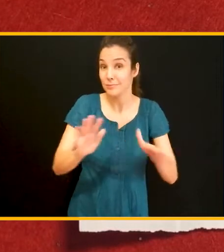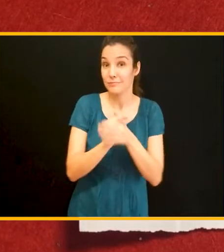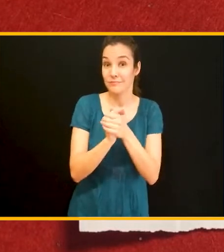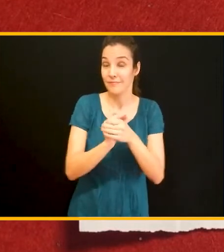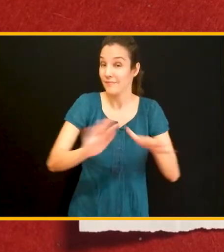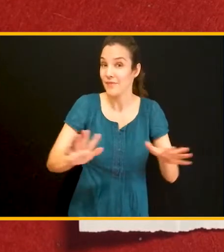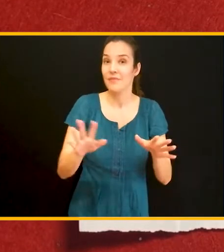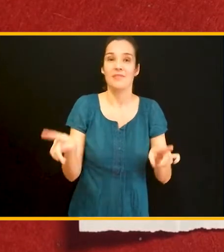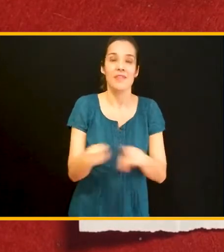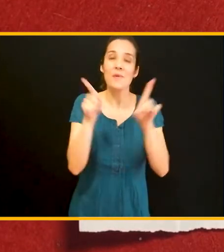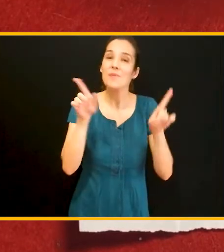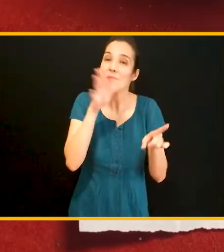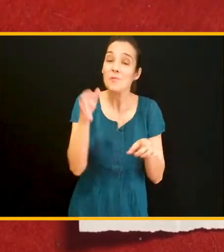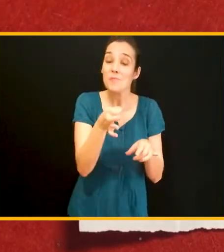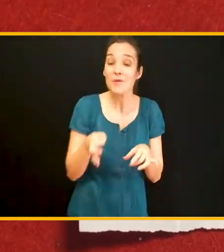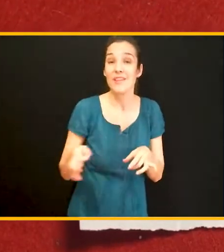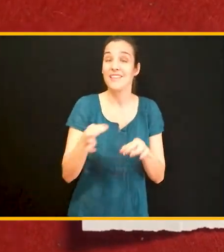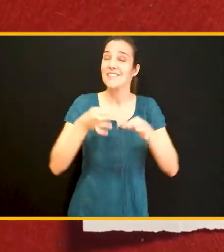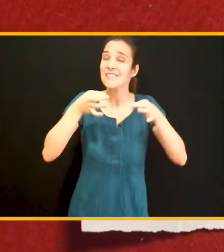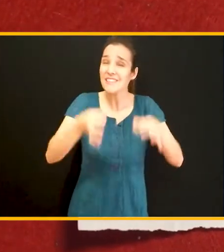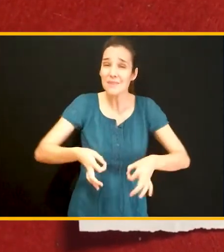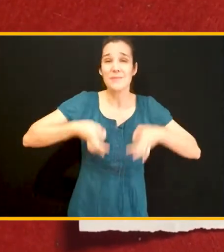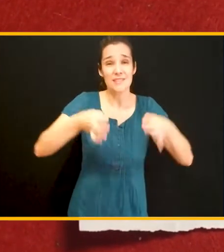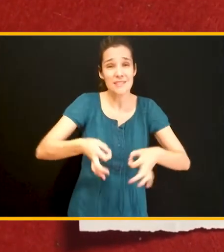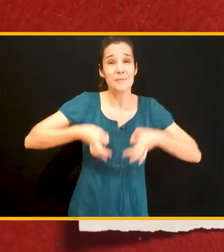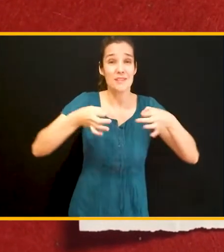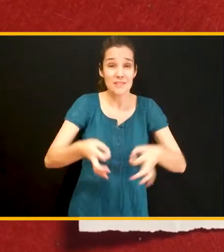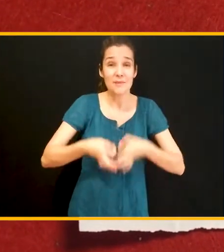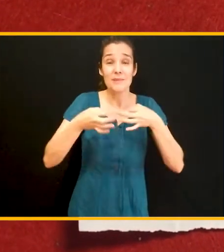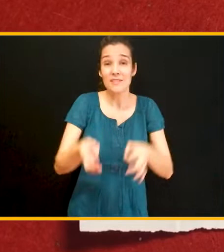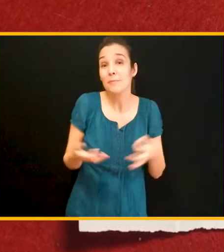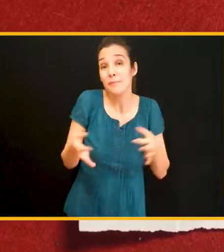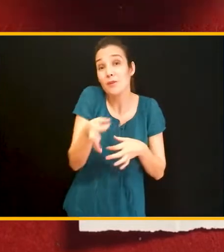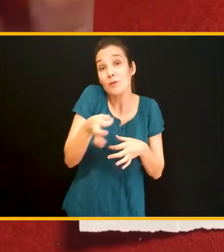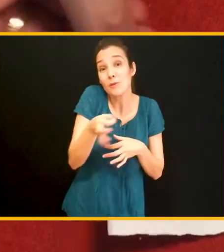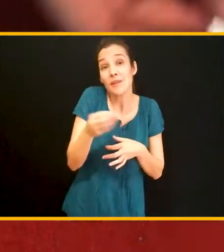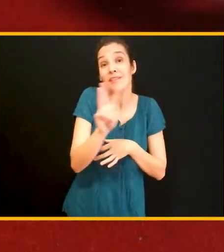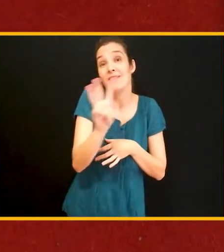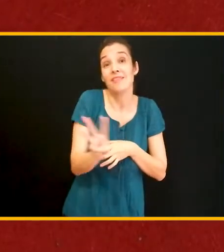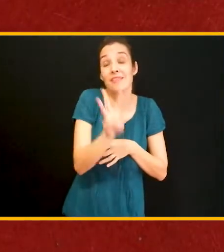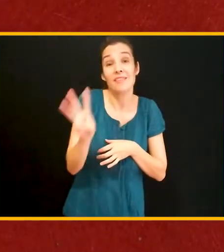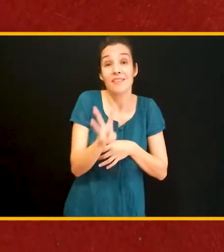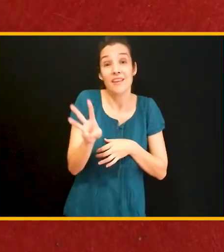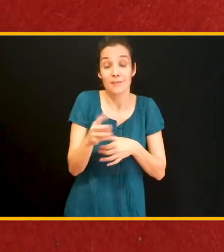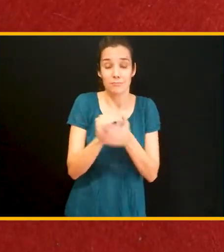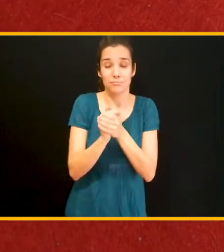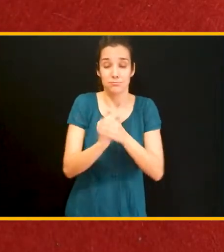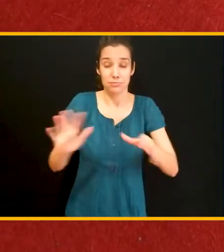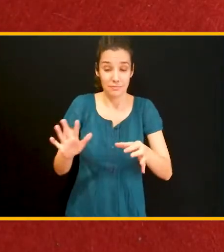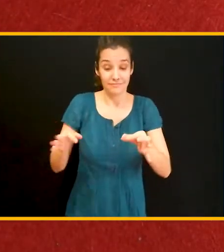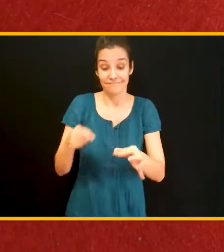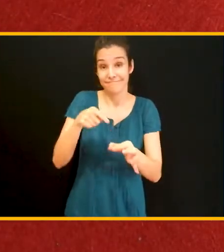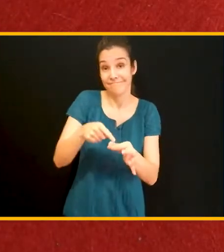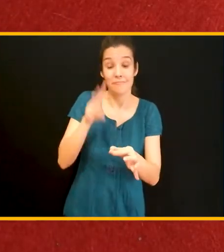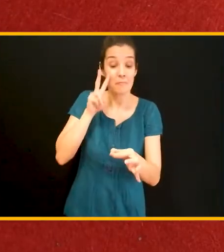cara. ¿Y eso qué significa? Pues que al final solamente va a quedar una moneda, la que yo quería que quedase, la número 3. Y la predicción dirá que la